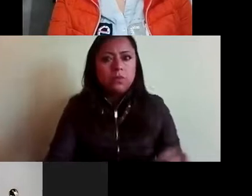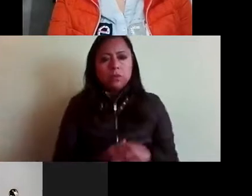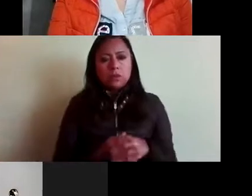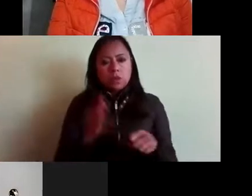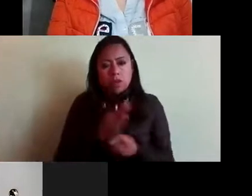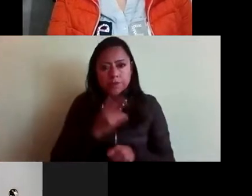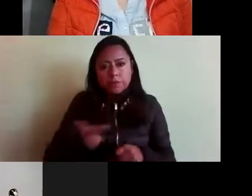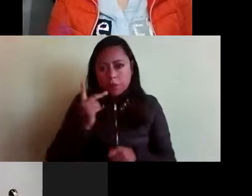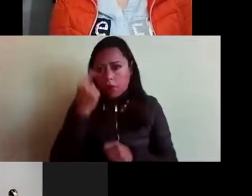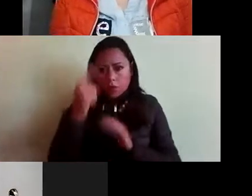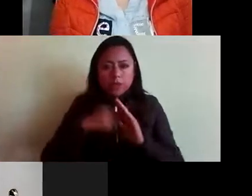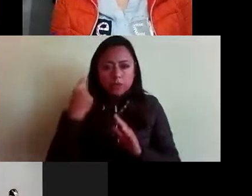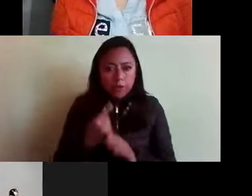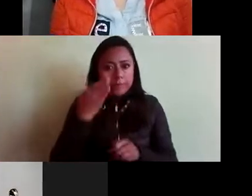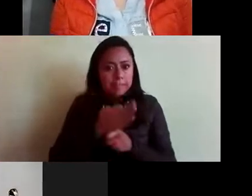aprobarse.